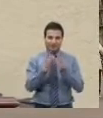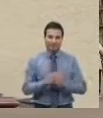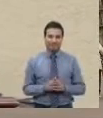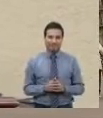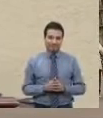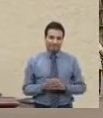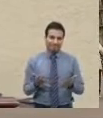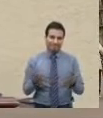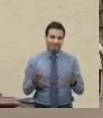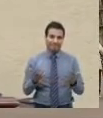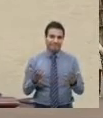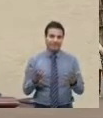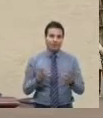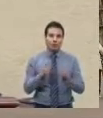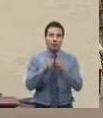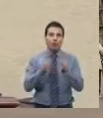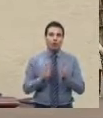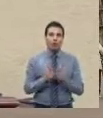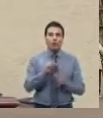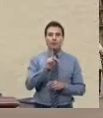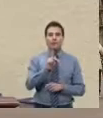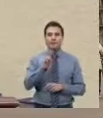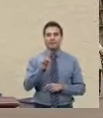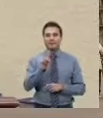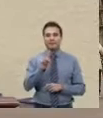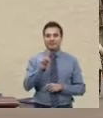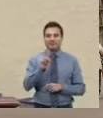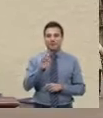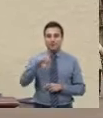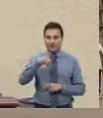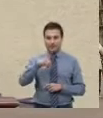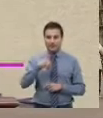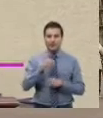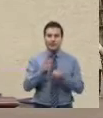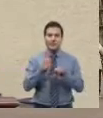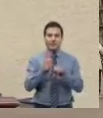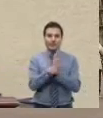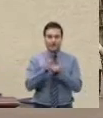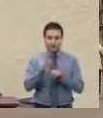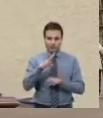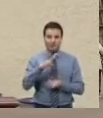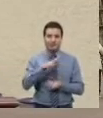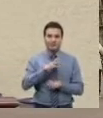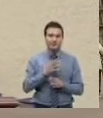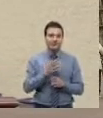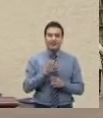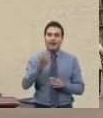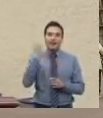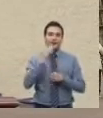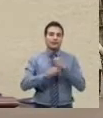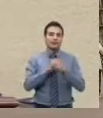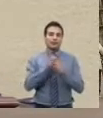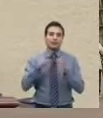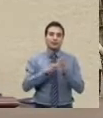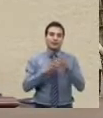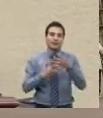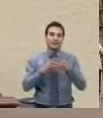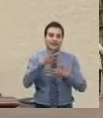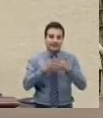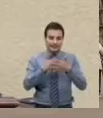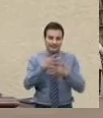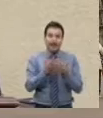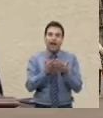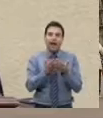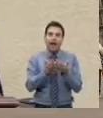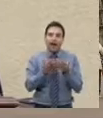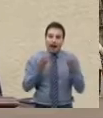más, favorece al Partido Verde Ecologista de México. Nuevamente, como en el año 2015, como aquí se ha recordado de